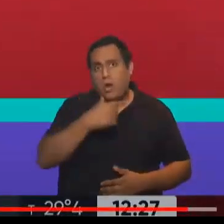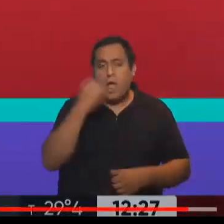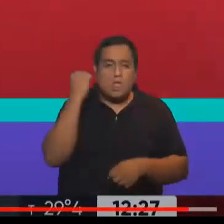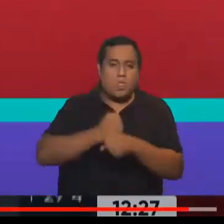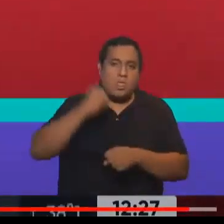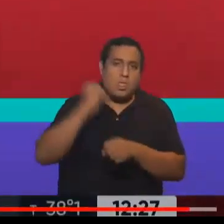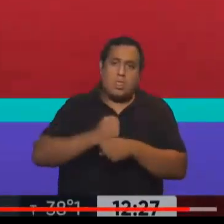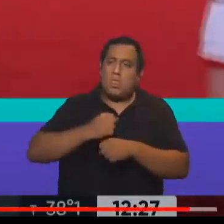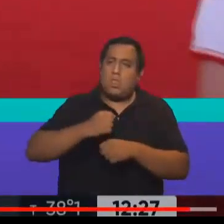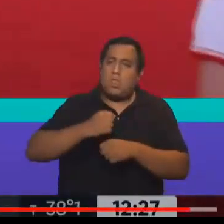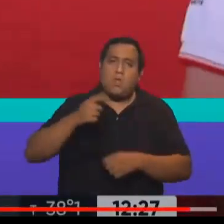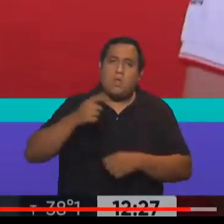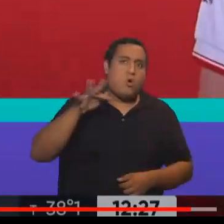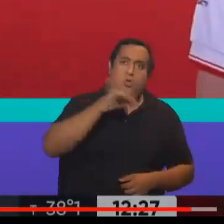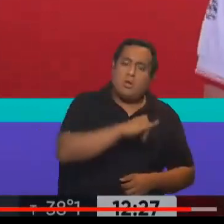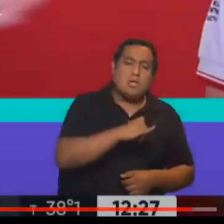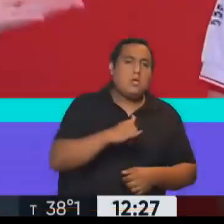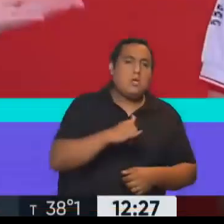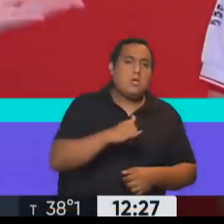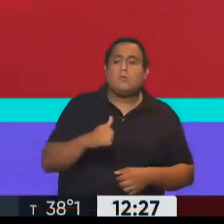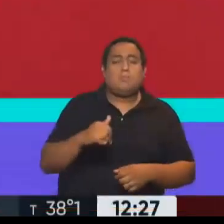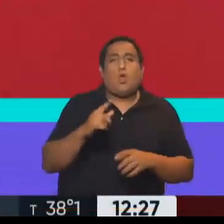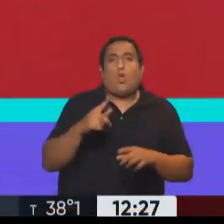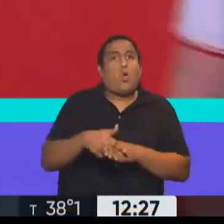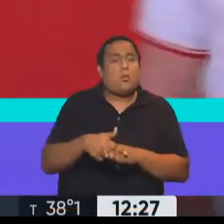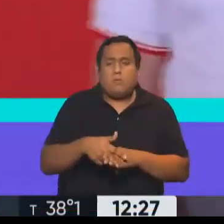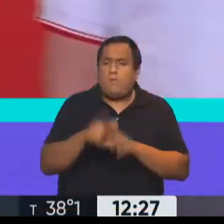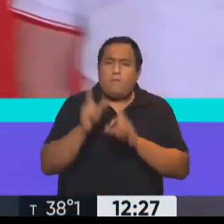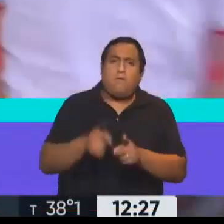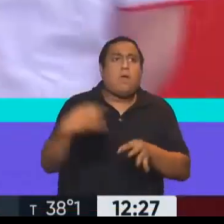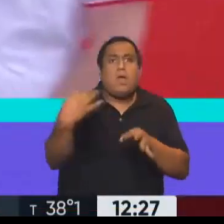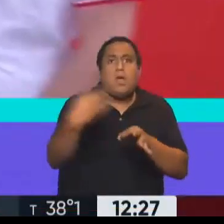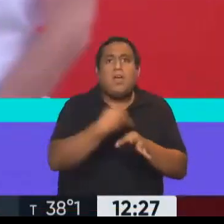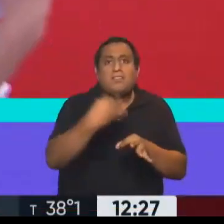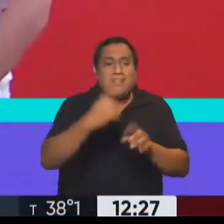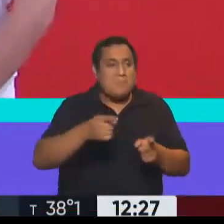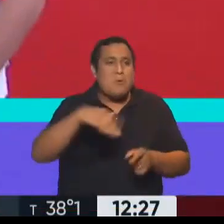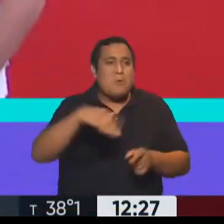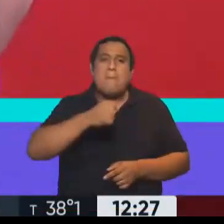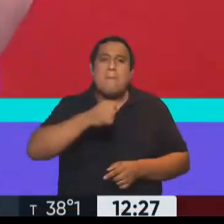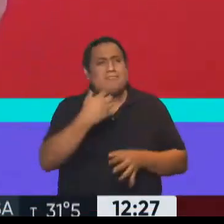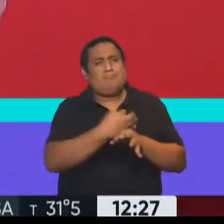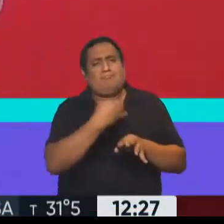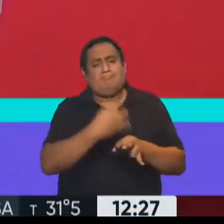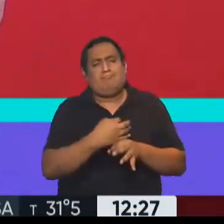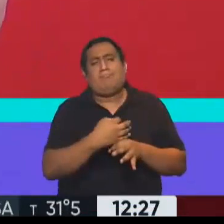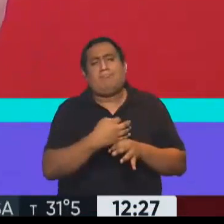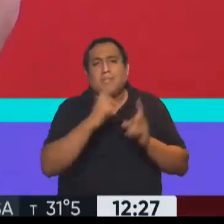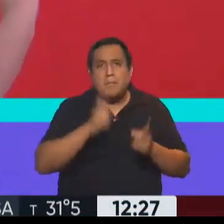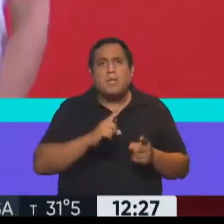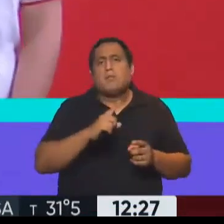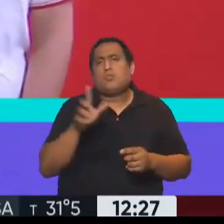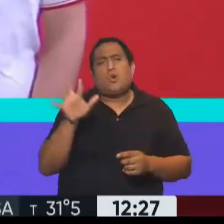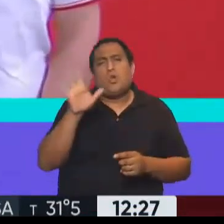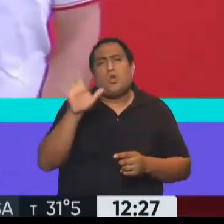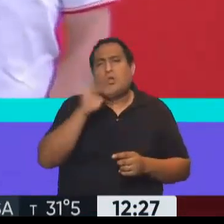trabaja de manera cotidiana, incesante, no solamente enseñándonos a todos, como hoy ha sido Matías, nuestro instructor de primeros auxilios,